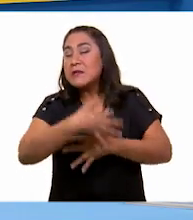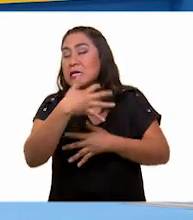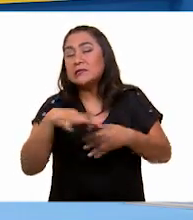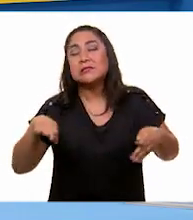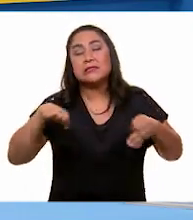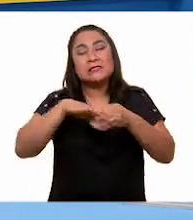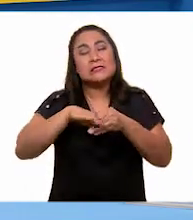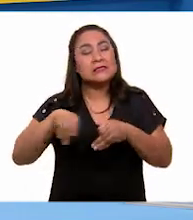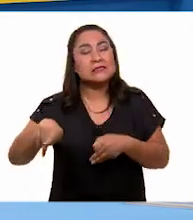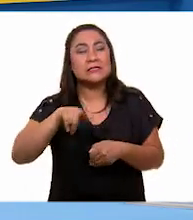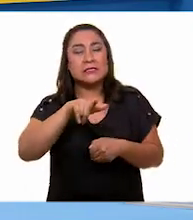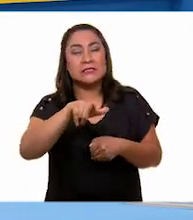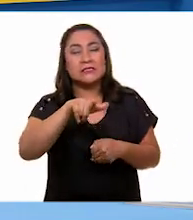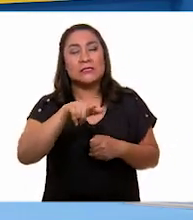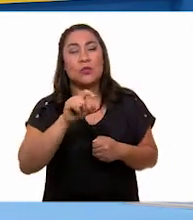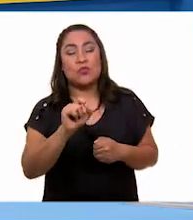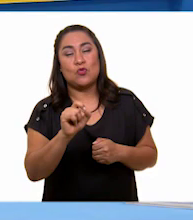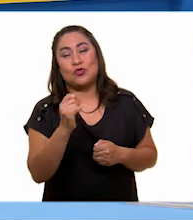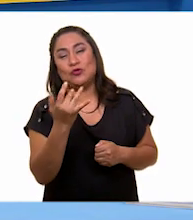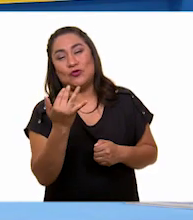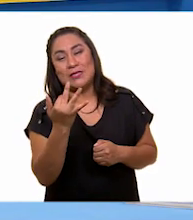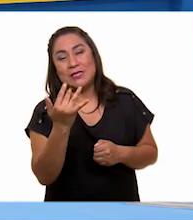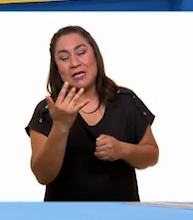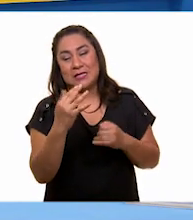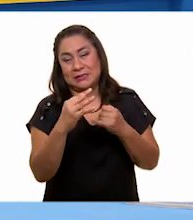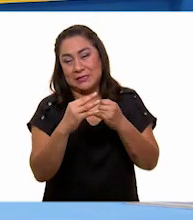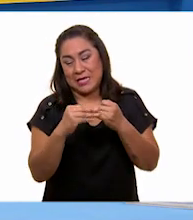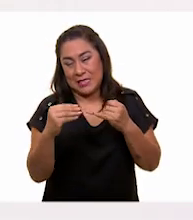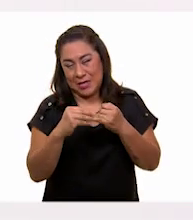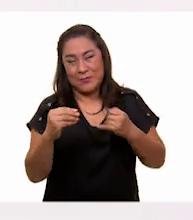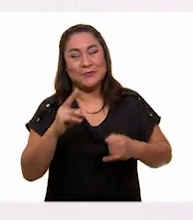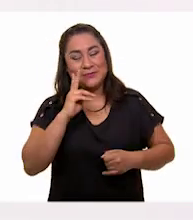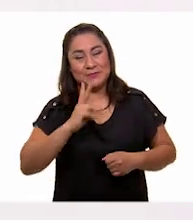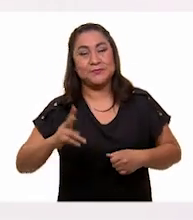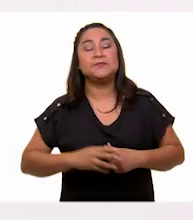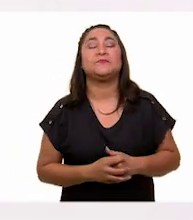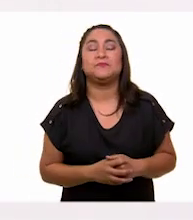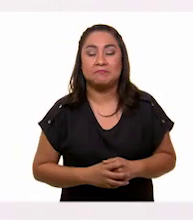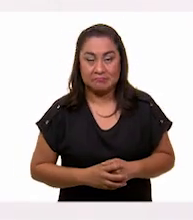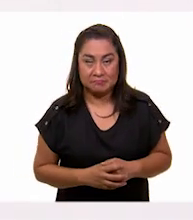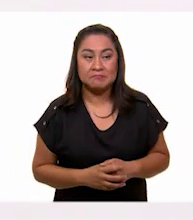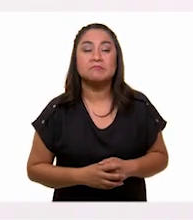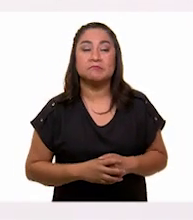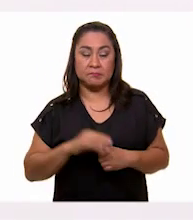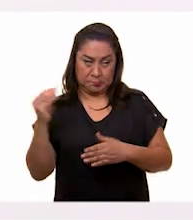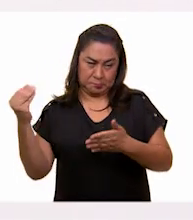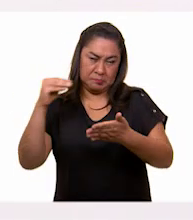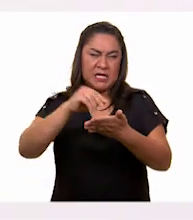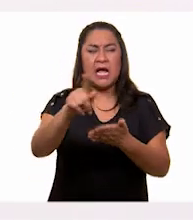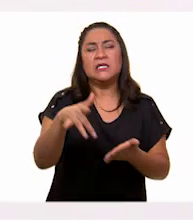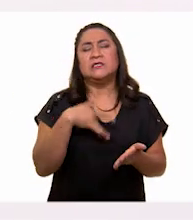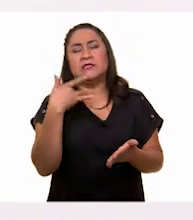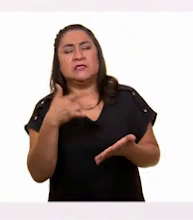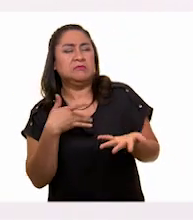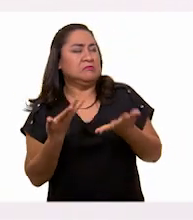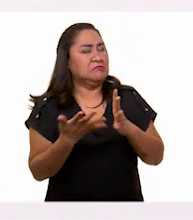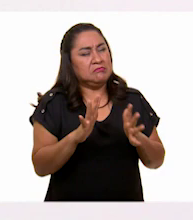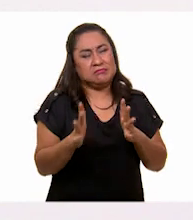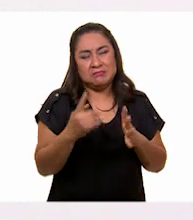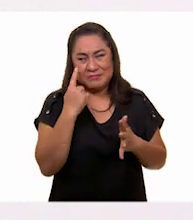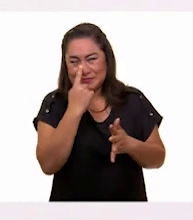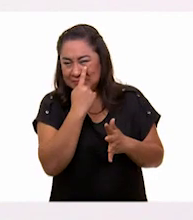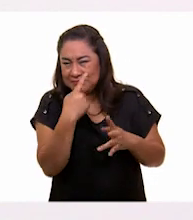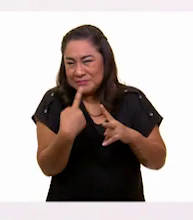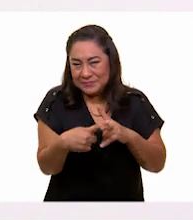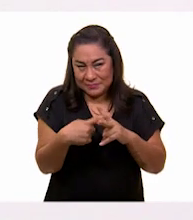muy cercana a los 17 pesos con 50 centavos que están en la tabla. Muy bien, María, registra la estimación que acabas de realizar, por